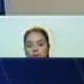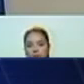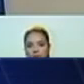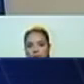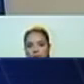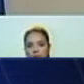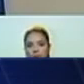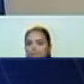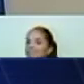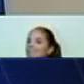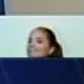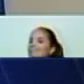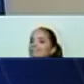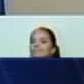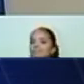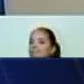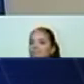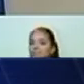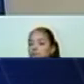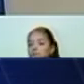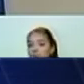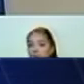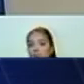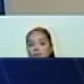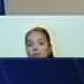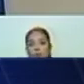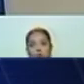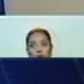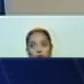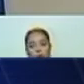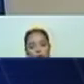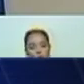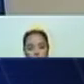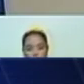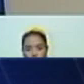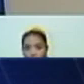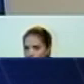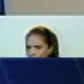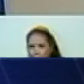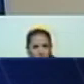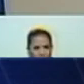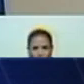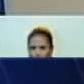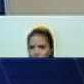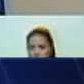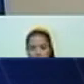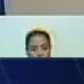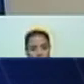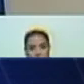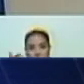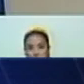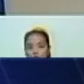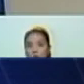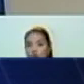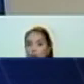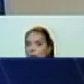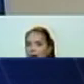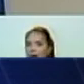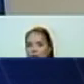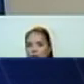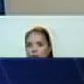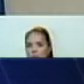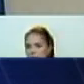¿Qué se presume, según lo que hemos estudiado apenas en estos minutos, de esta pluralidad de